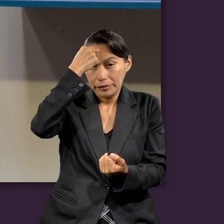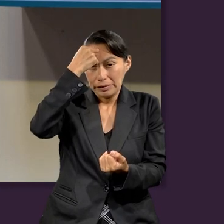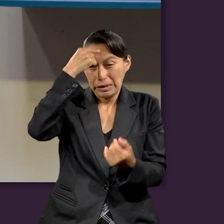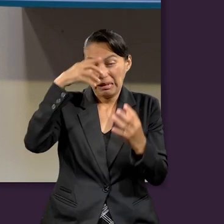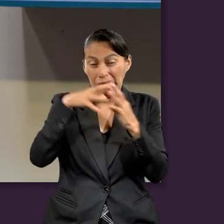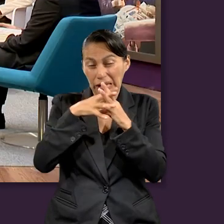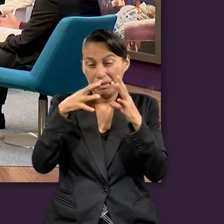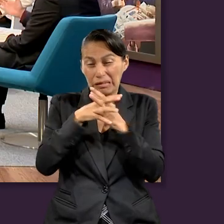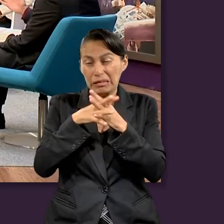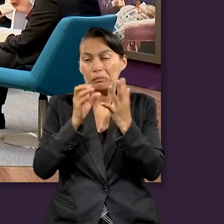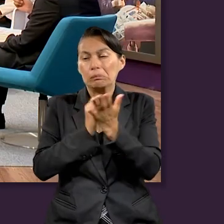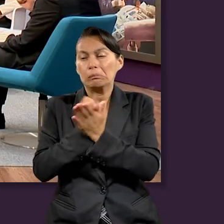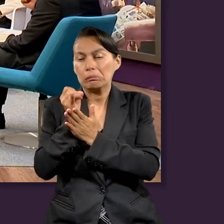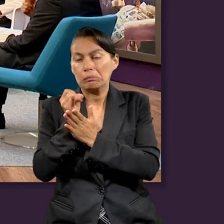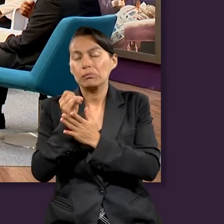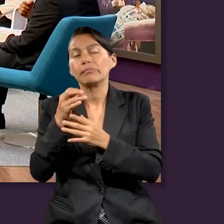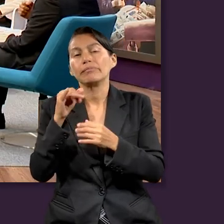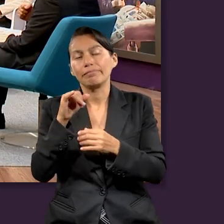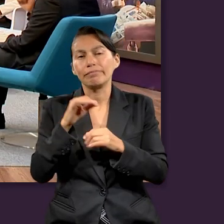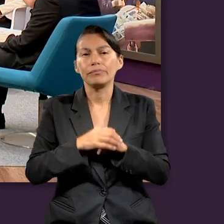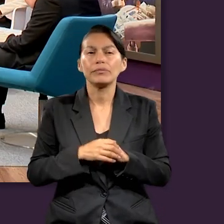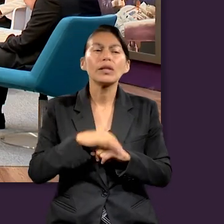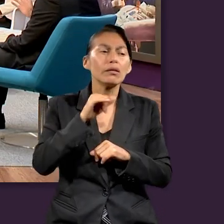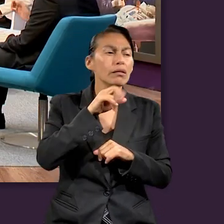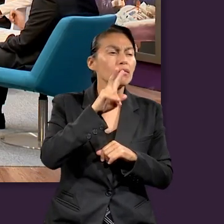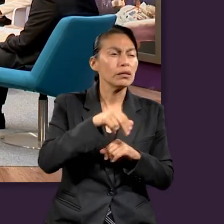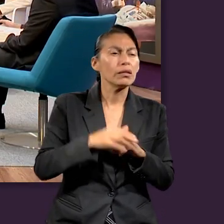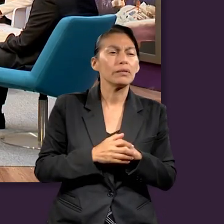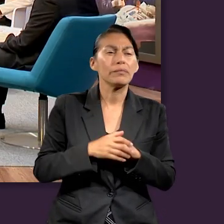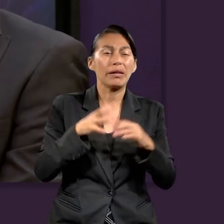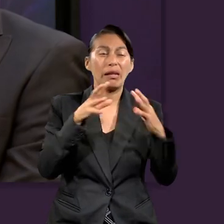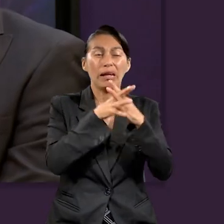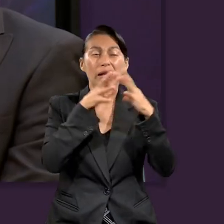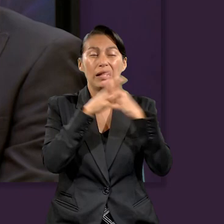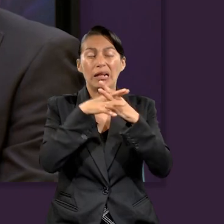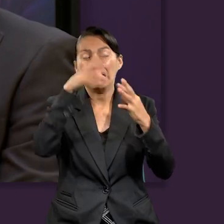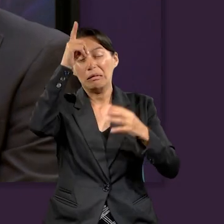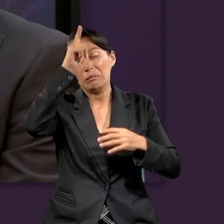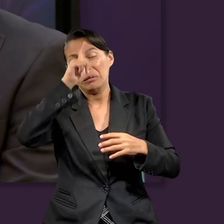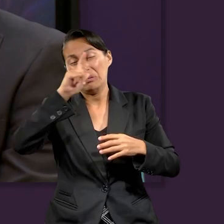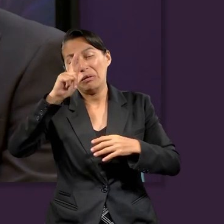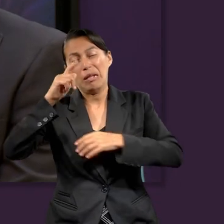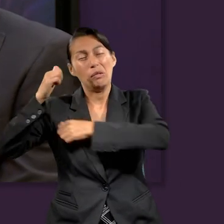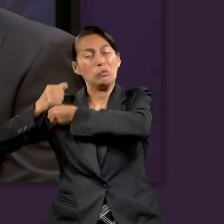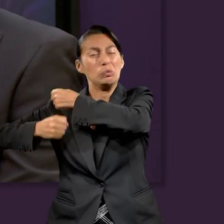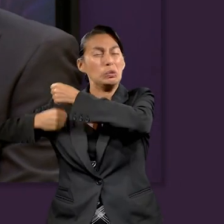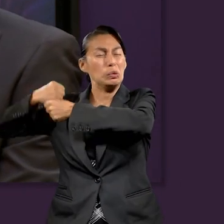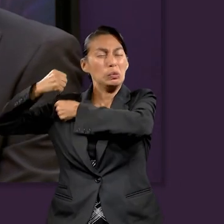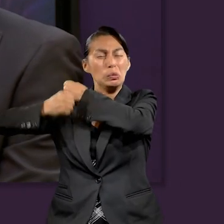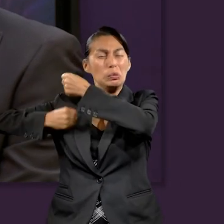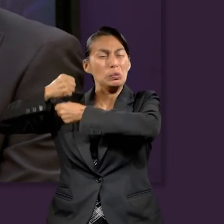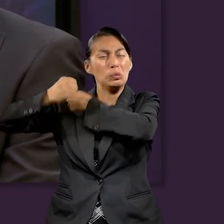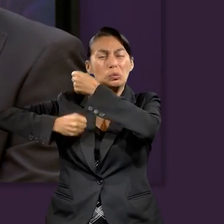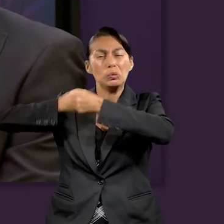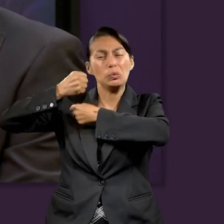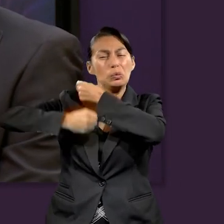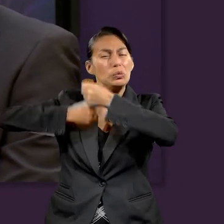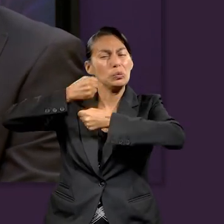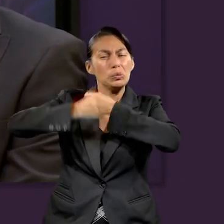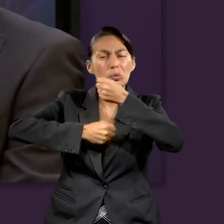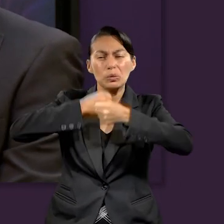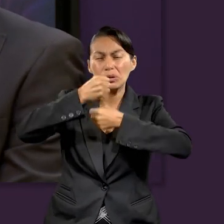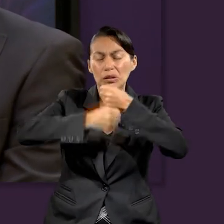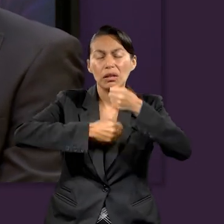decisiones. De hecho, sí, una guerra espiritual que se ha librado durante siglos y nos damos cuenta de que,